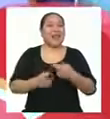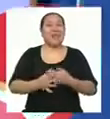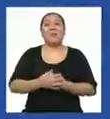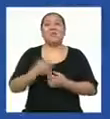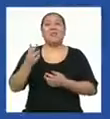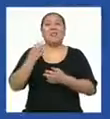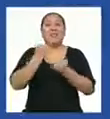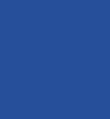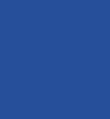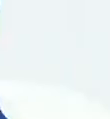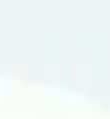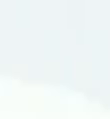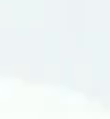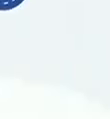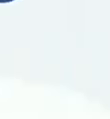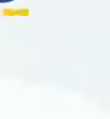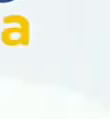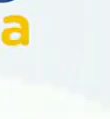proyecto.